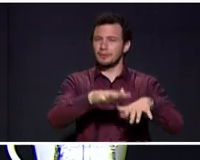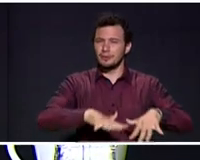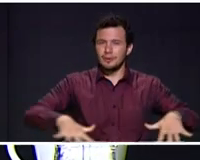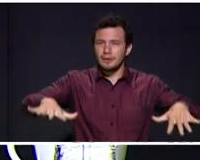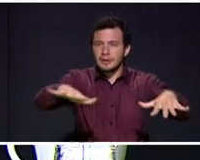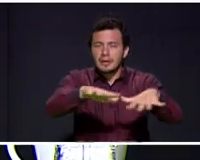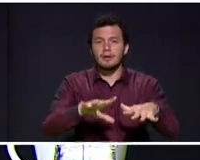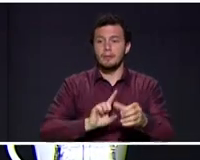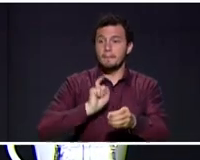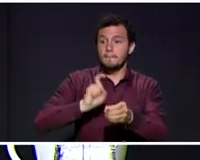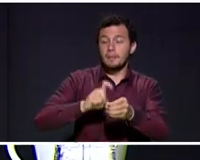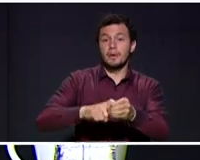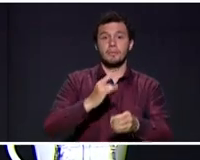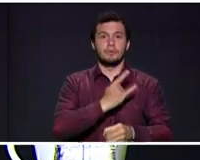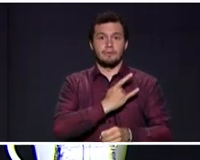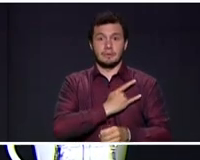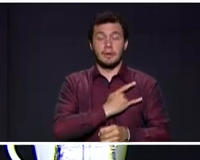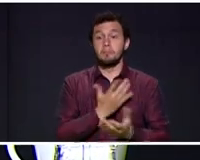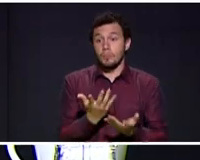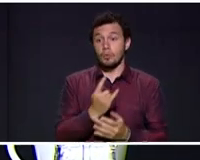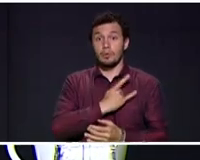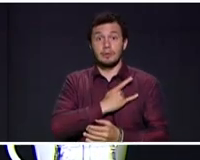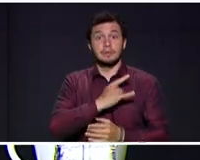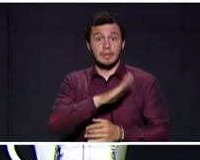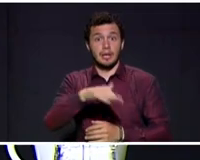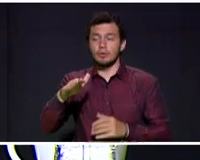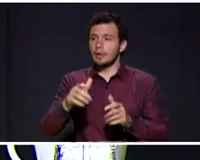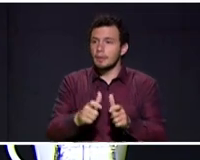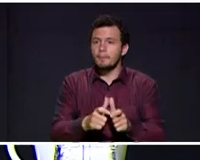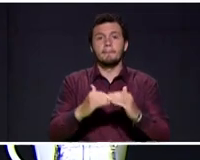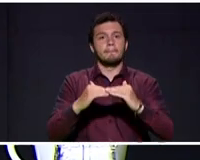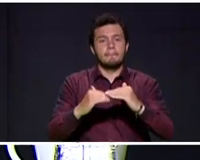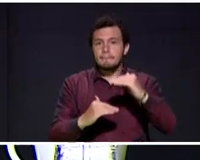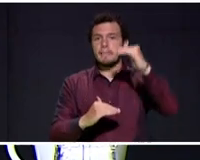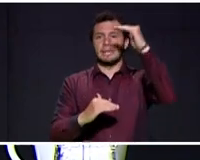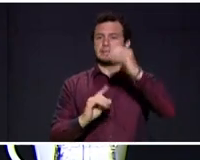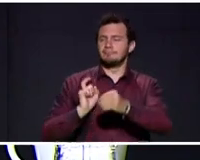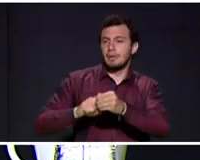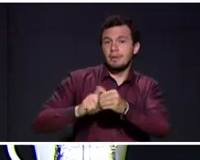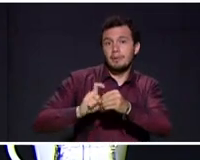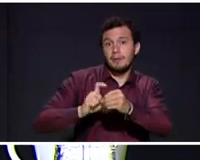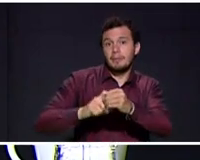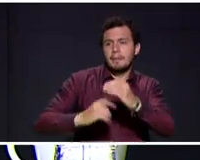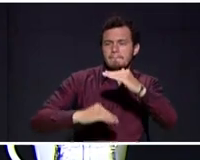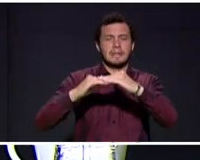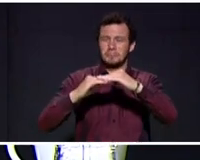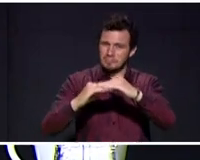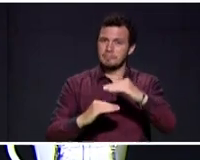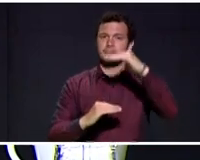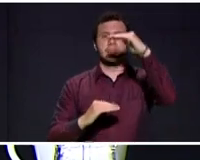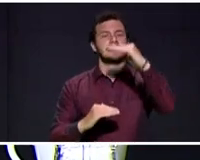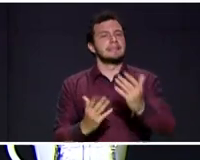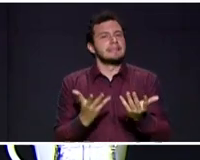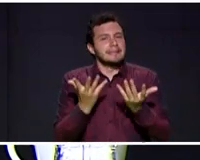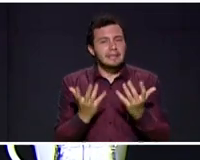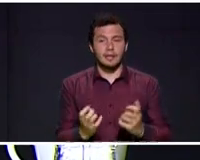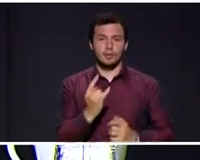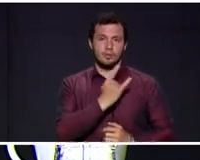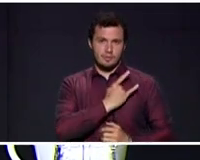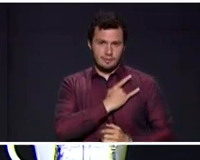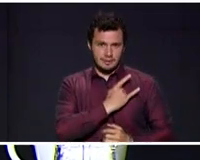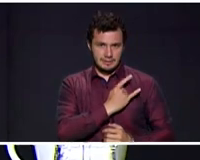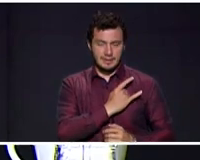ya lo ha hecho pero mi sueño es que tengamos por lo menos una universidad una institución técnica y una